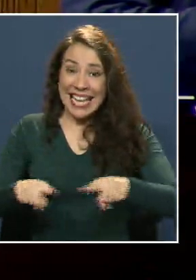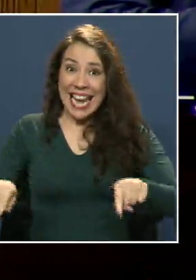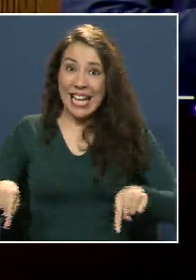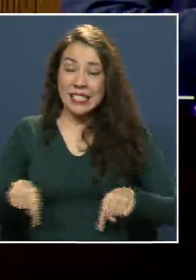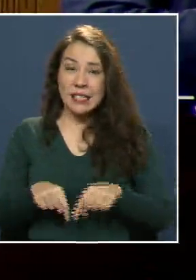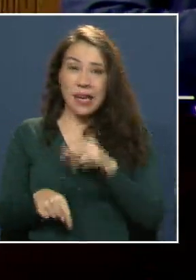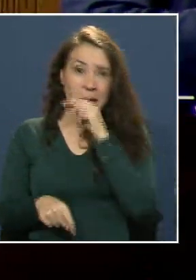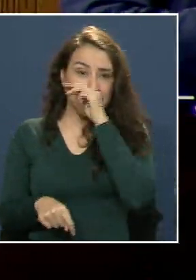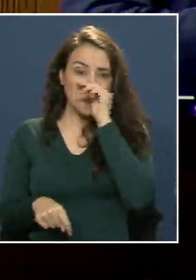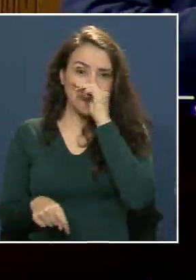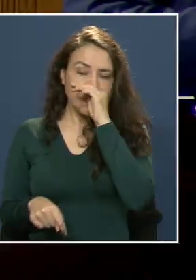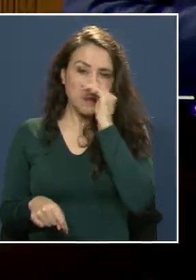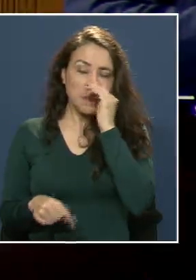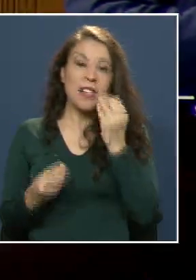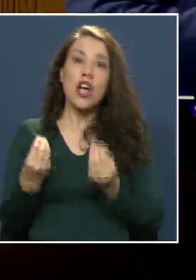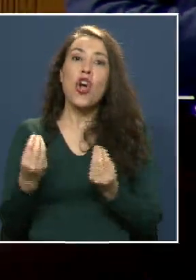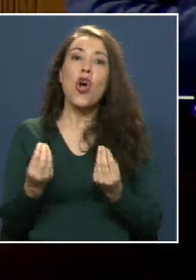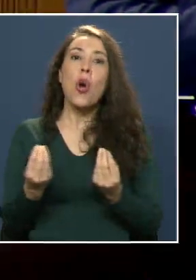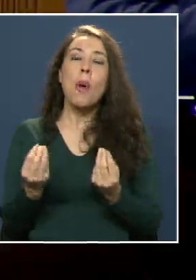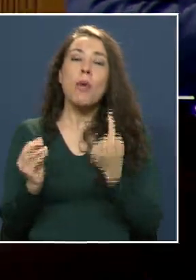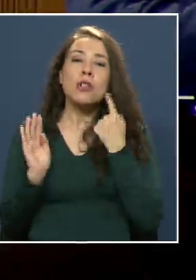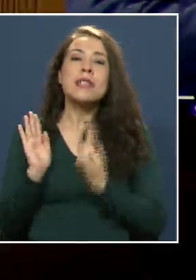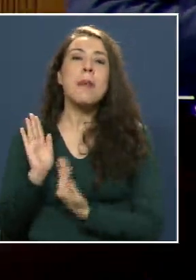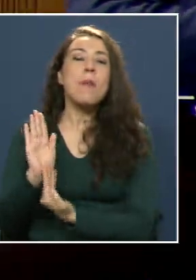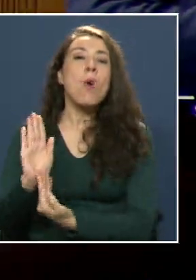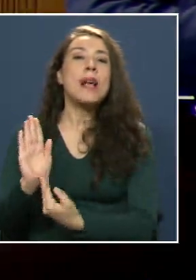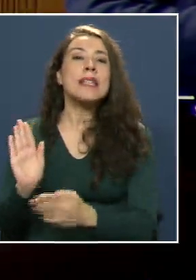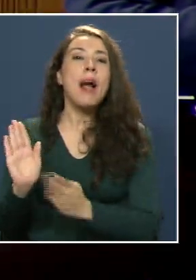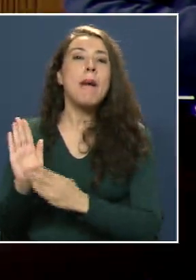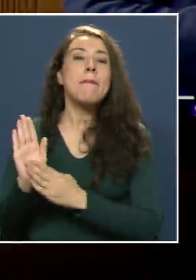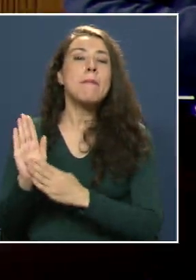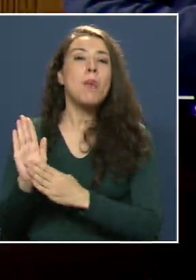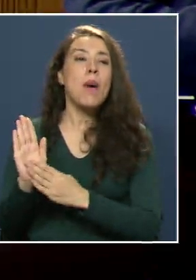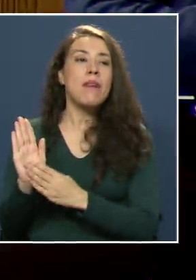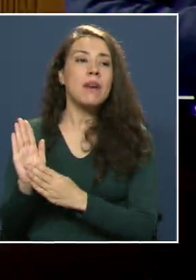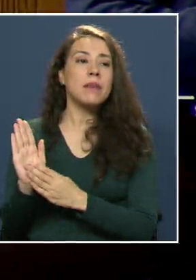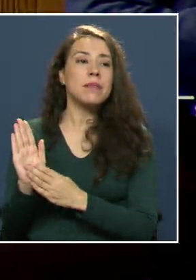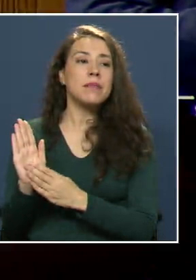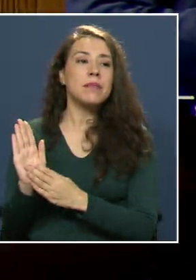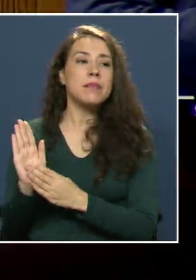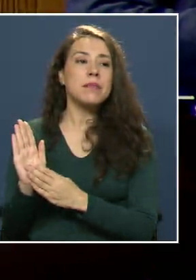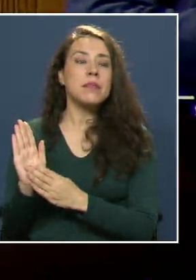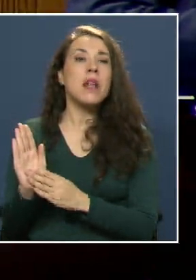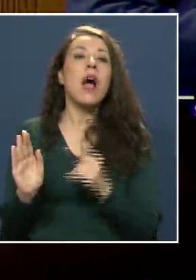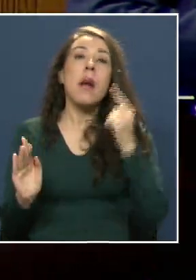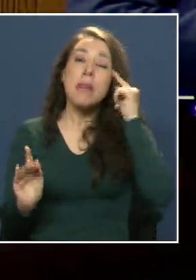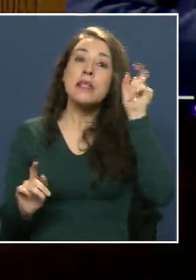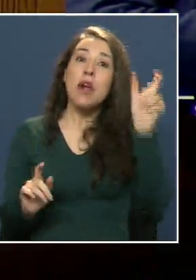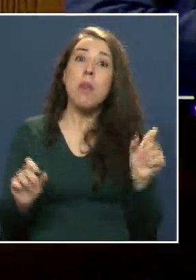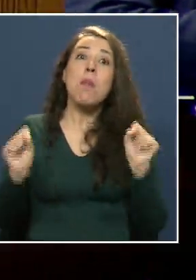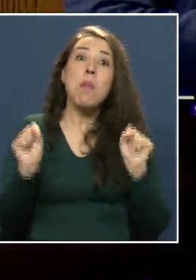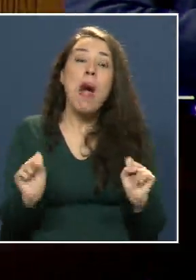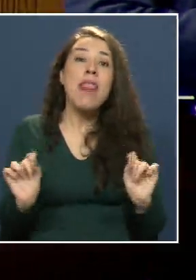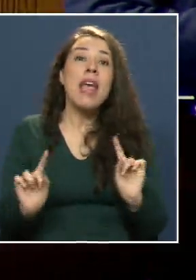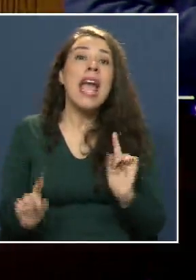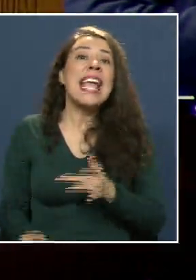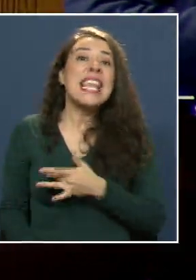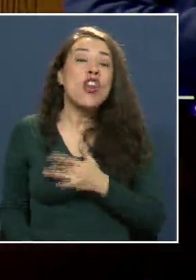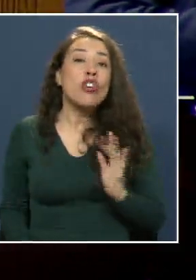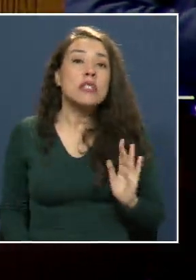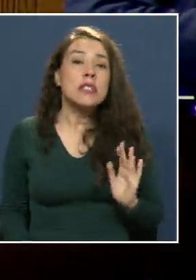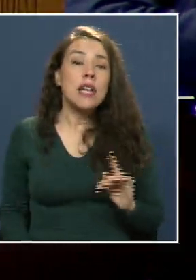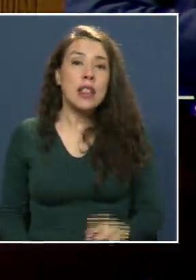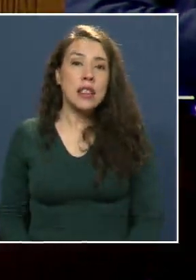de la cómo se presentan las pruebas, de la presunción de inocencia, que